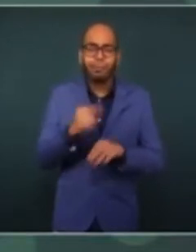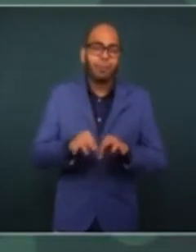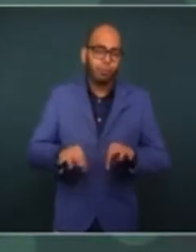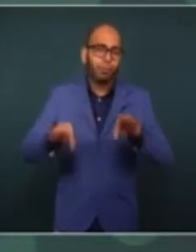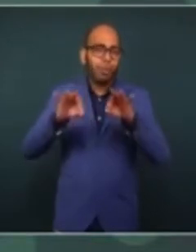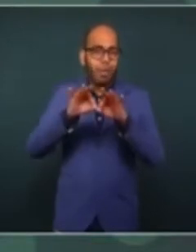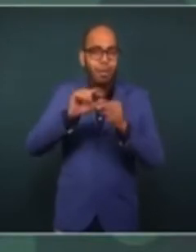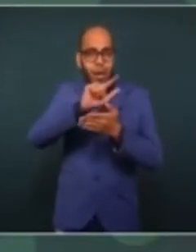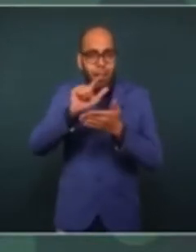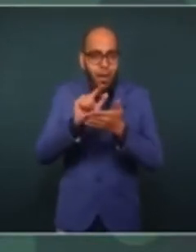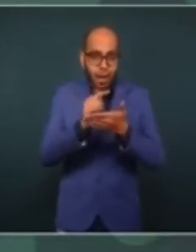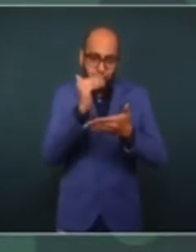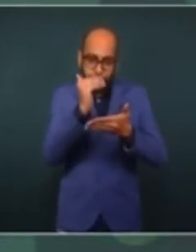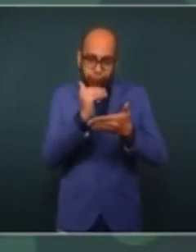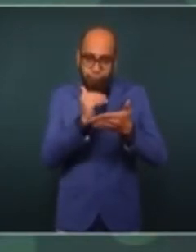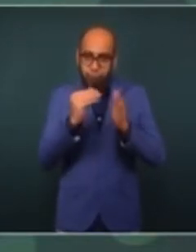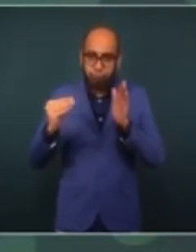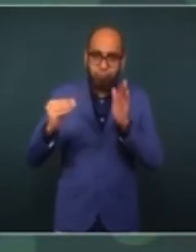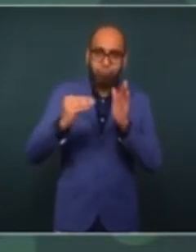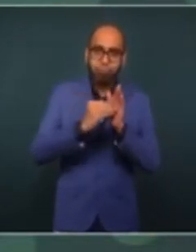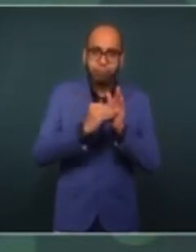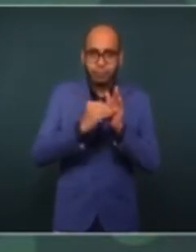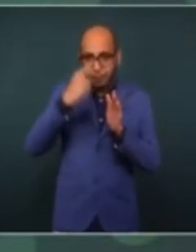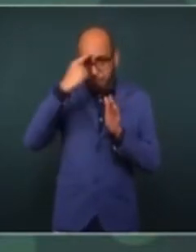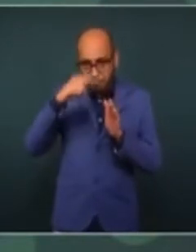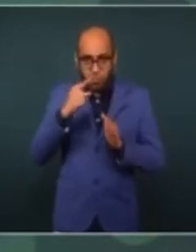las Fuerzas Armadas en una tarea tan complicada como la seguridad pública.